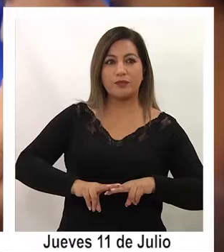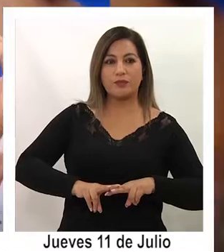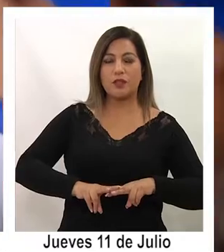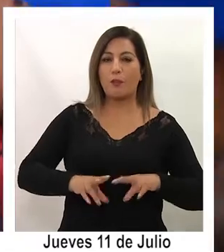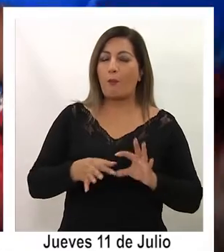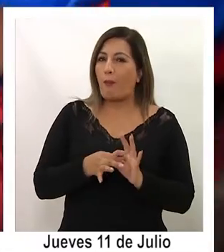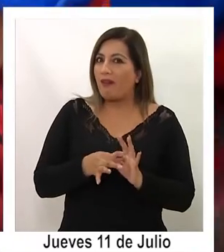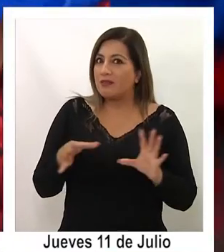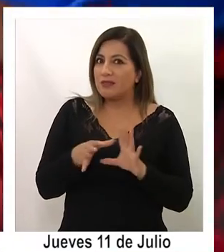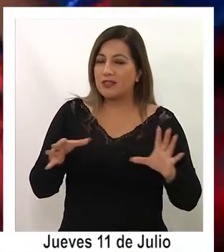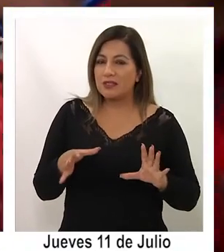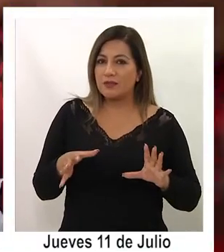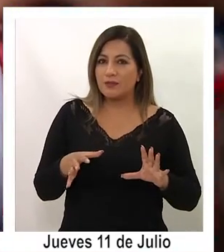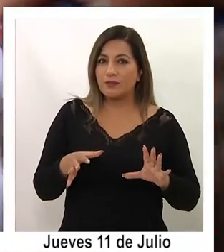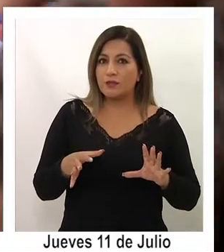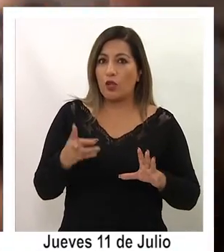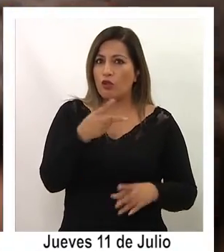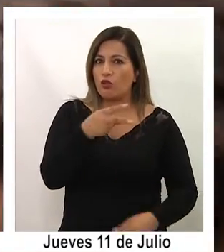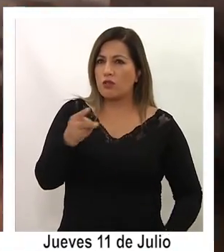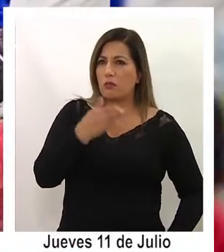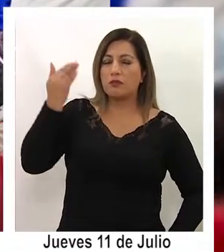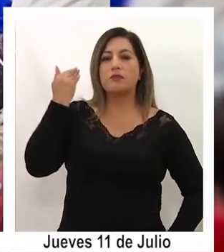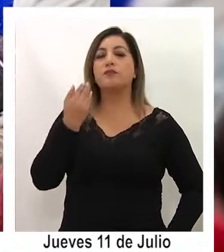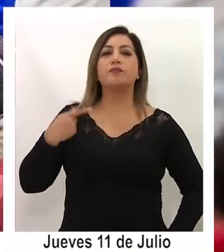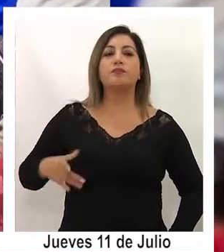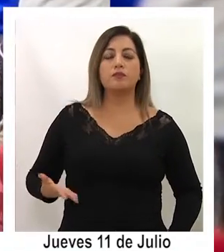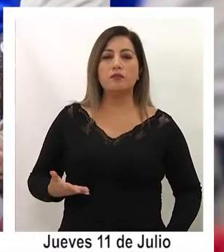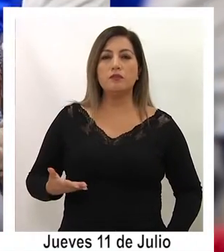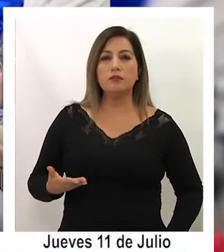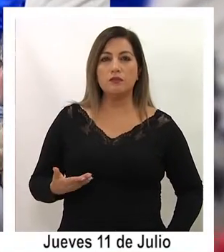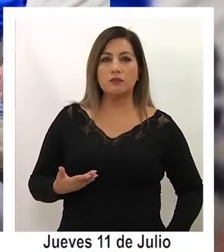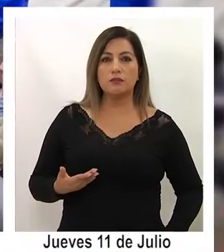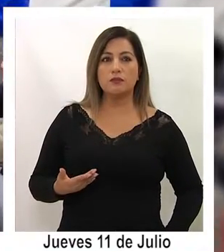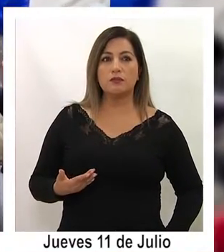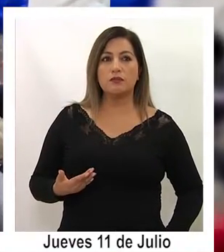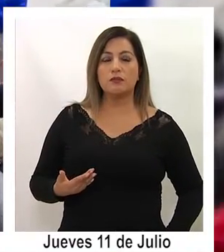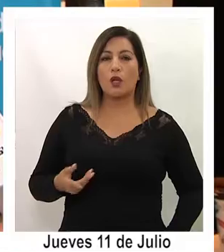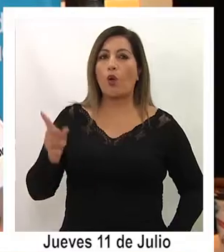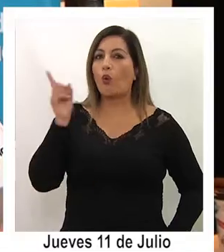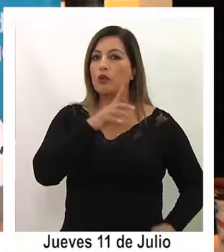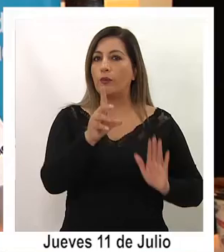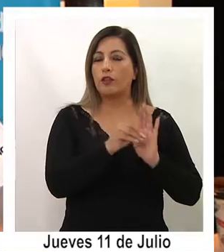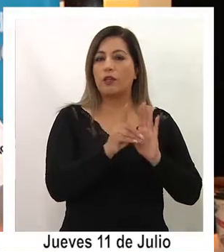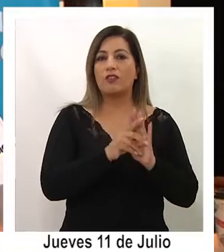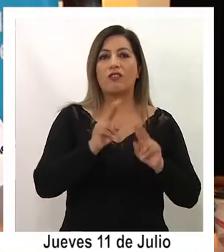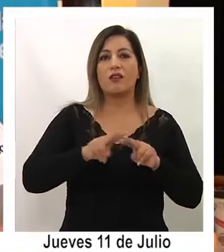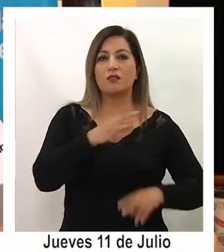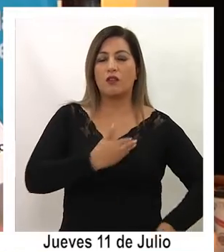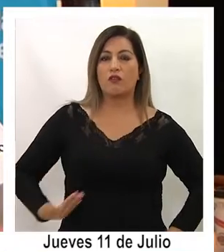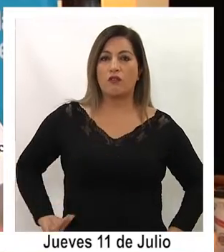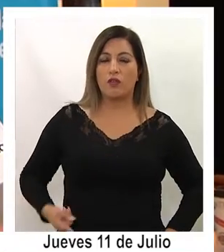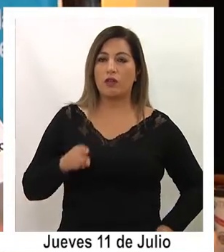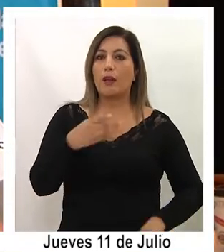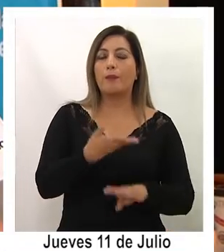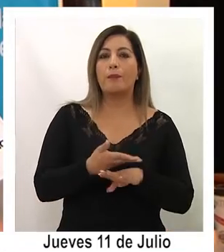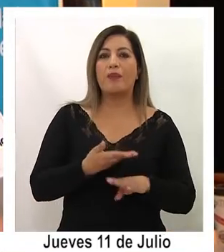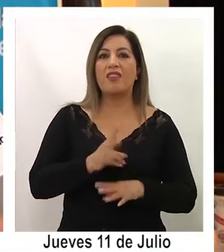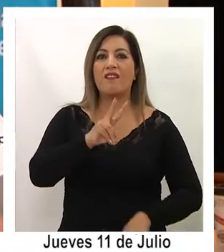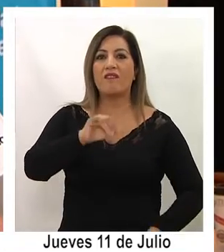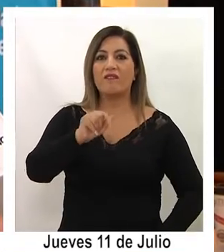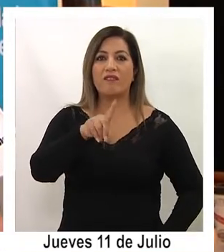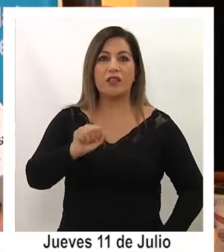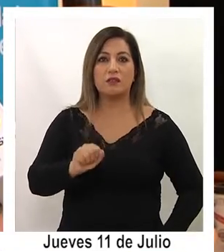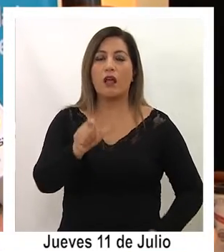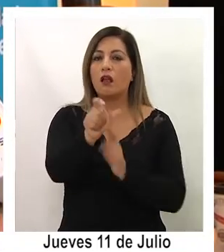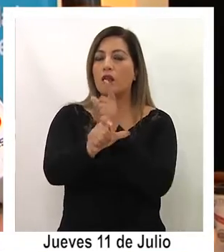agudizando hace dos semanas, ya con el último decreto que establece el gobierno, donde les piden una visa